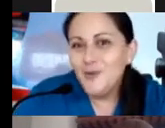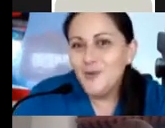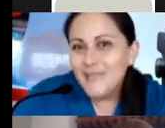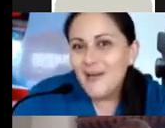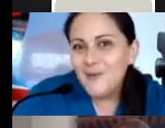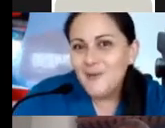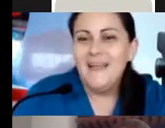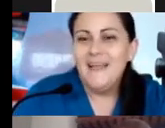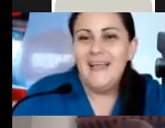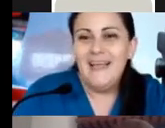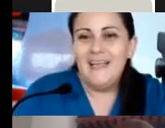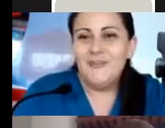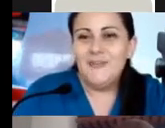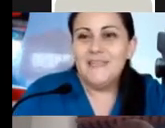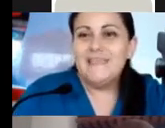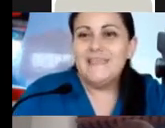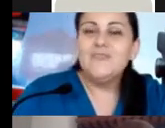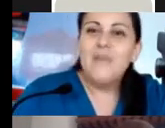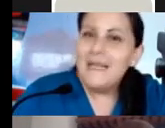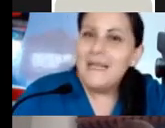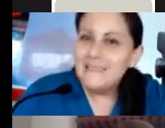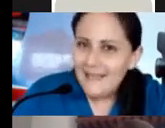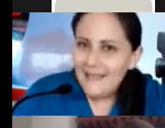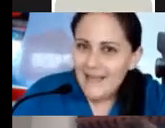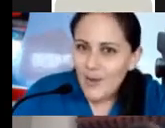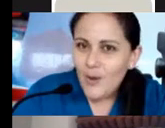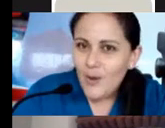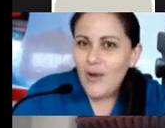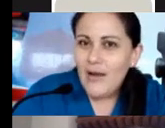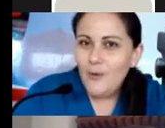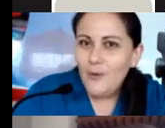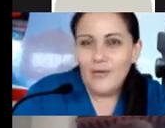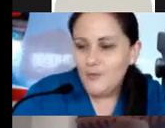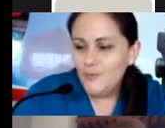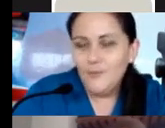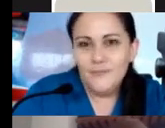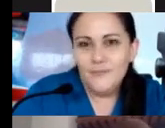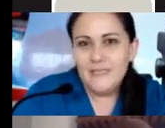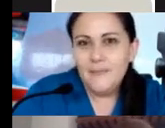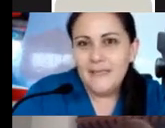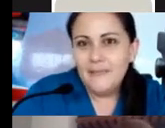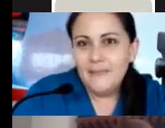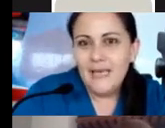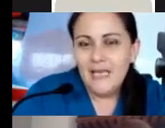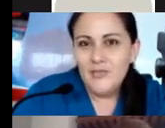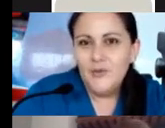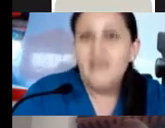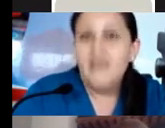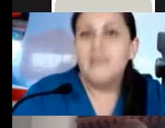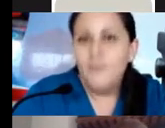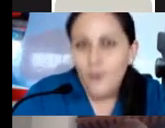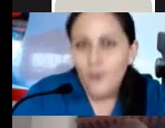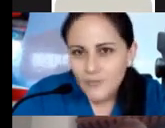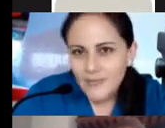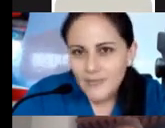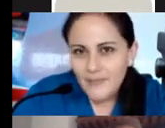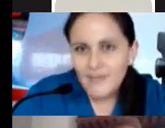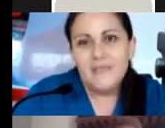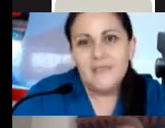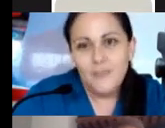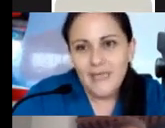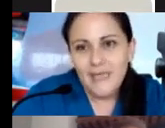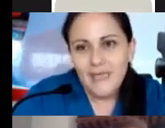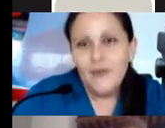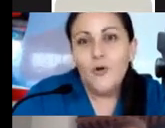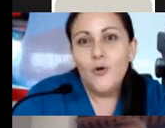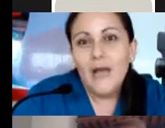producto agotado, entonces se hace una mezcla de agua con jabón en un recipiente pequeño, se moja un trapito